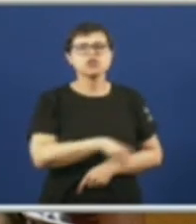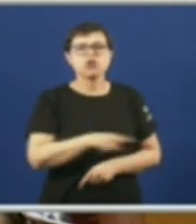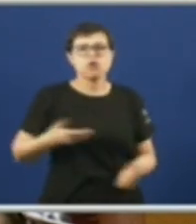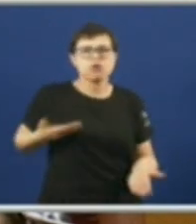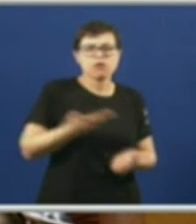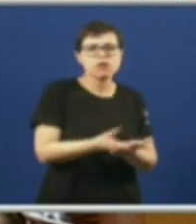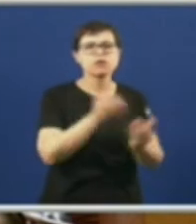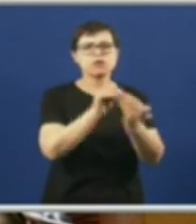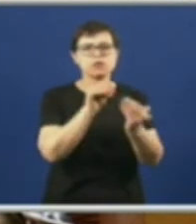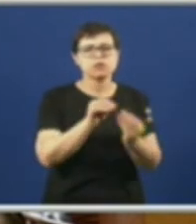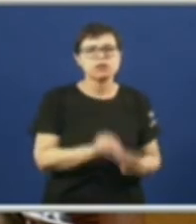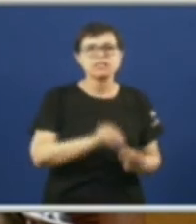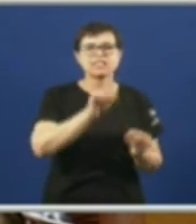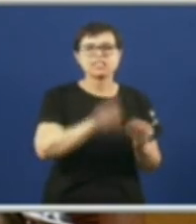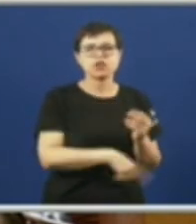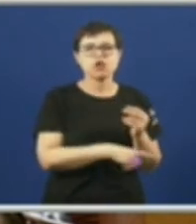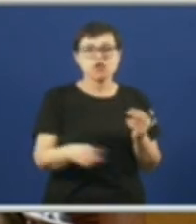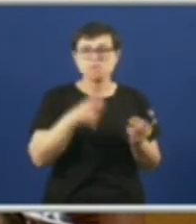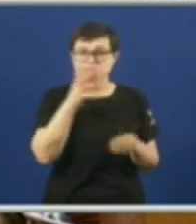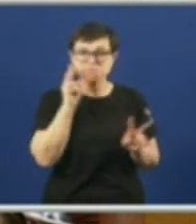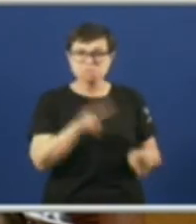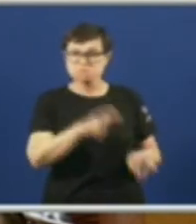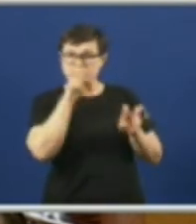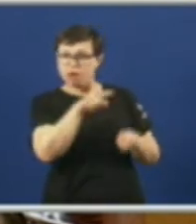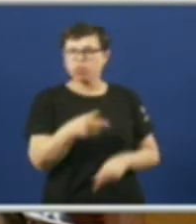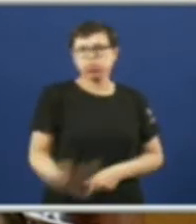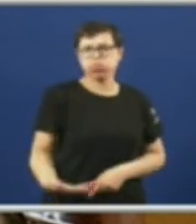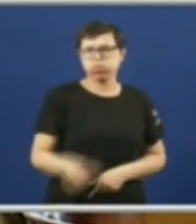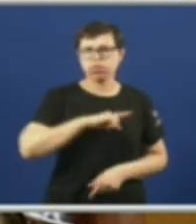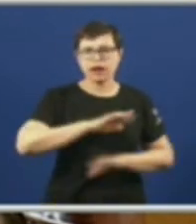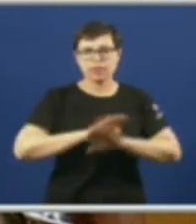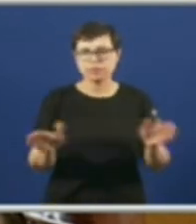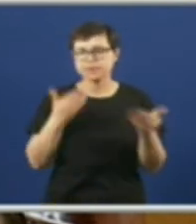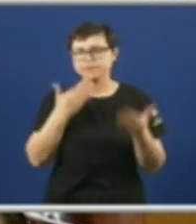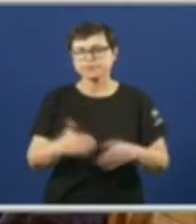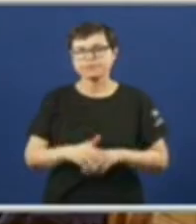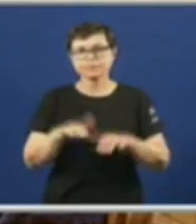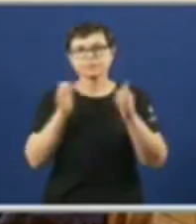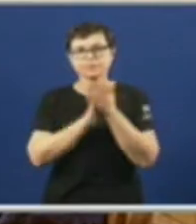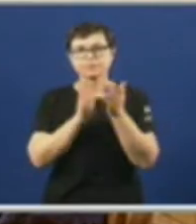propostas que nos temos, á vista de que o único que ten son descalificacións. Moitas gracias.